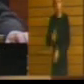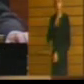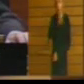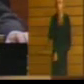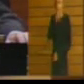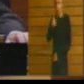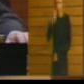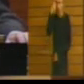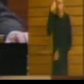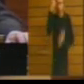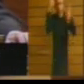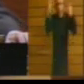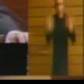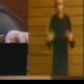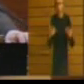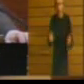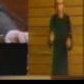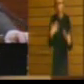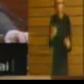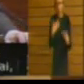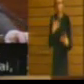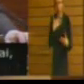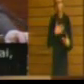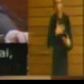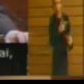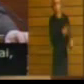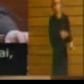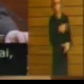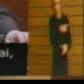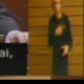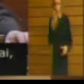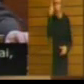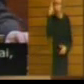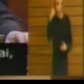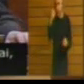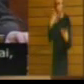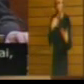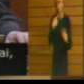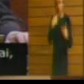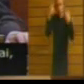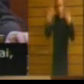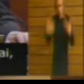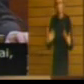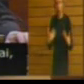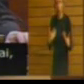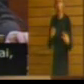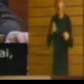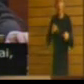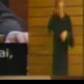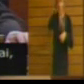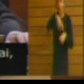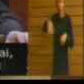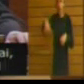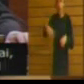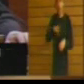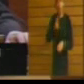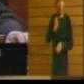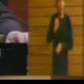esos apartados. ¿Y saben ustedes qué información ofrecía el departamento? ¿Saben ustedes qué información ofrecía sobre los centros